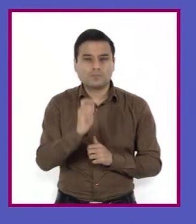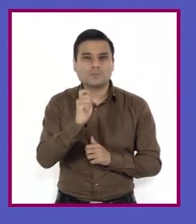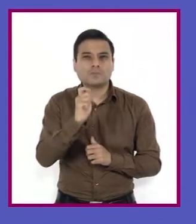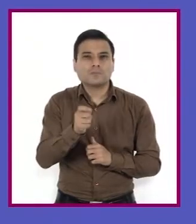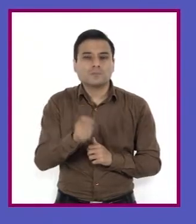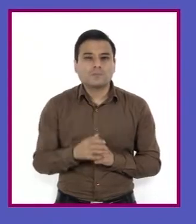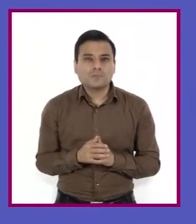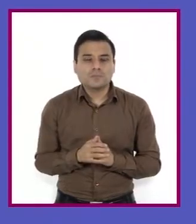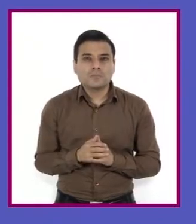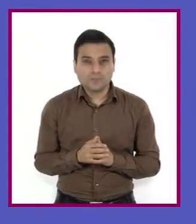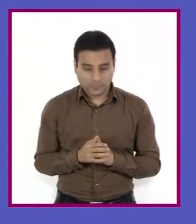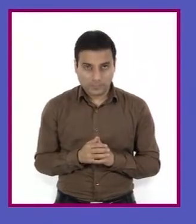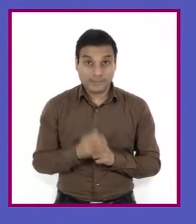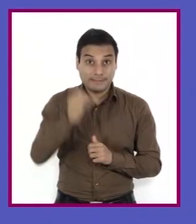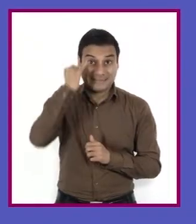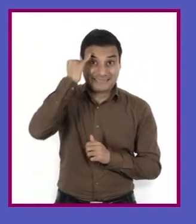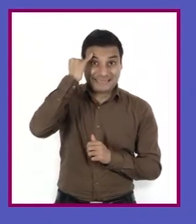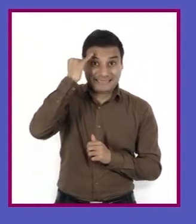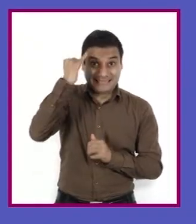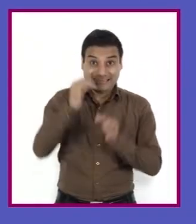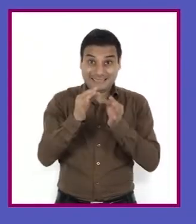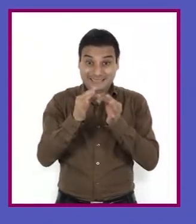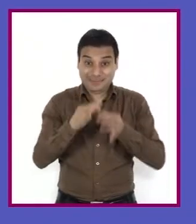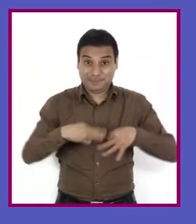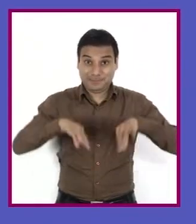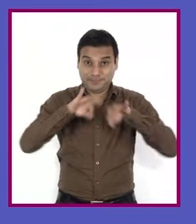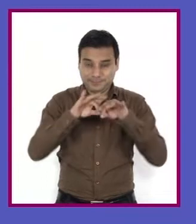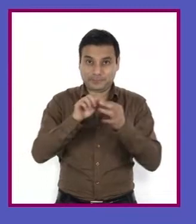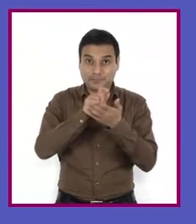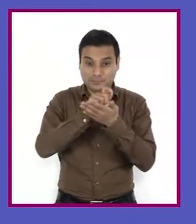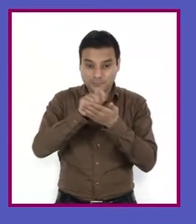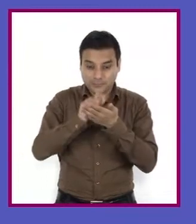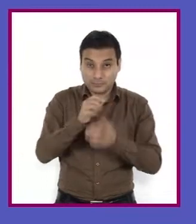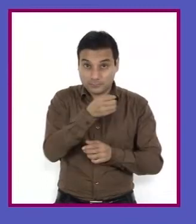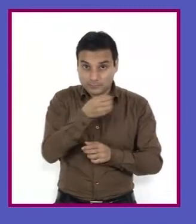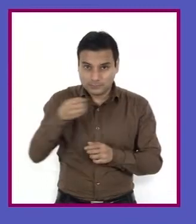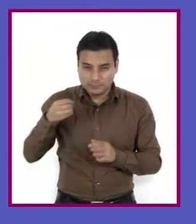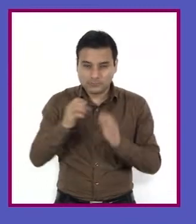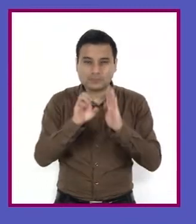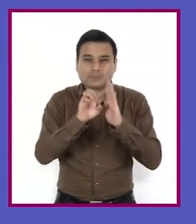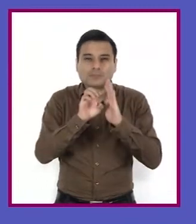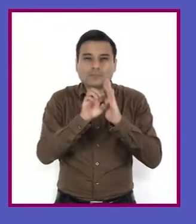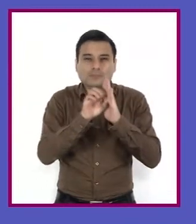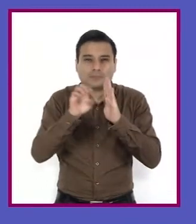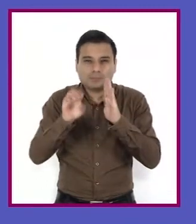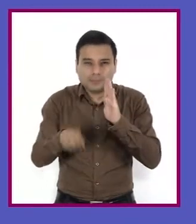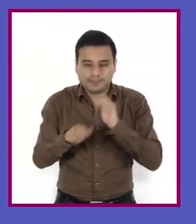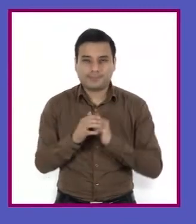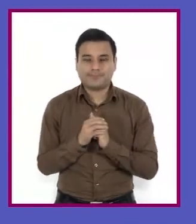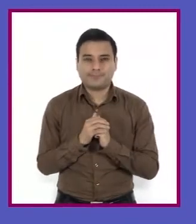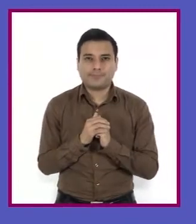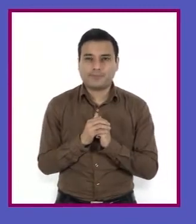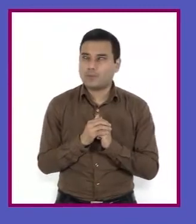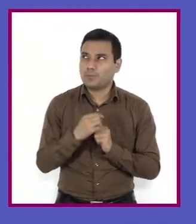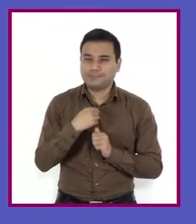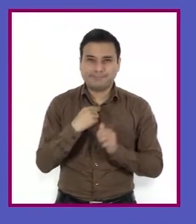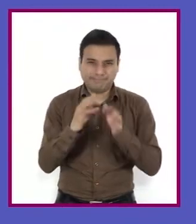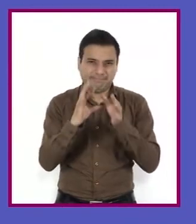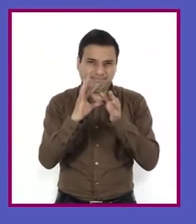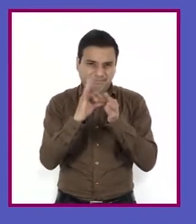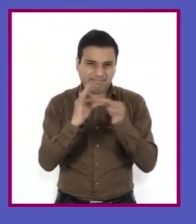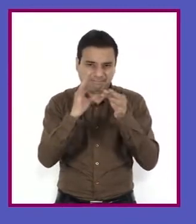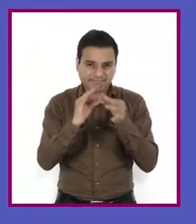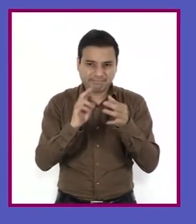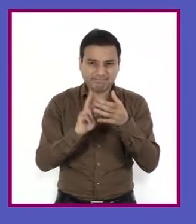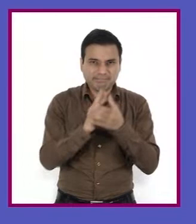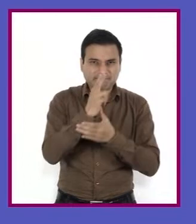texto es escribir las ideas más relevantes por orden de aparición. Por ejemplo, aquí subrayé los mecanismos de esas plantas